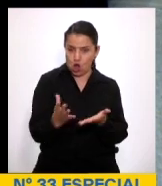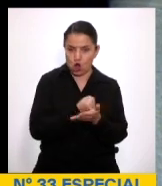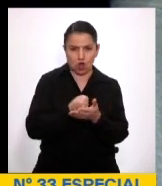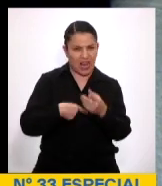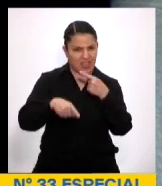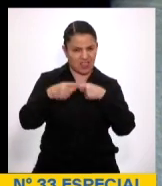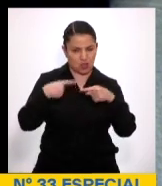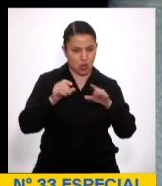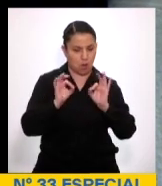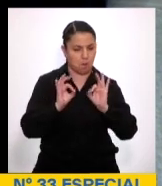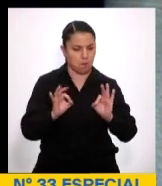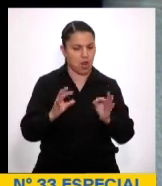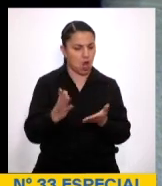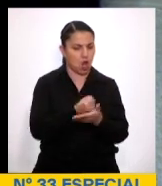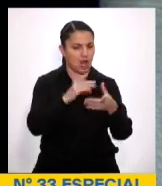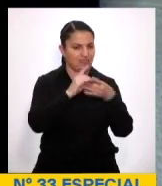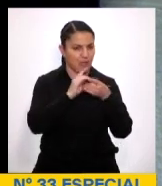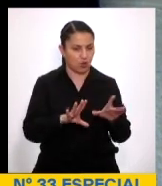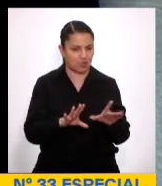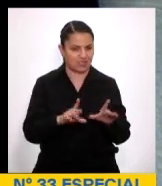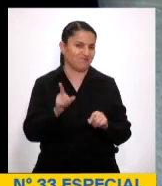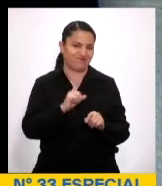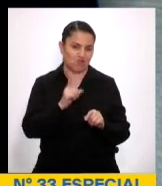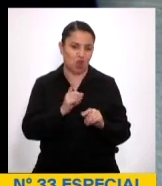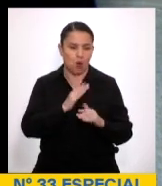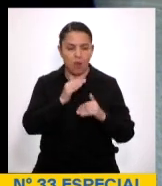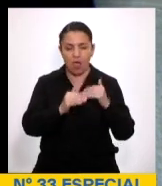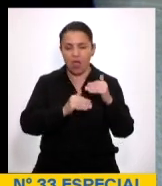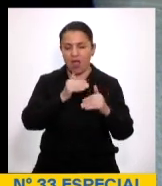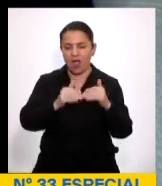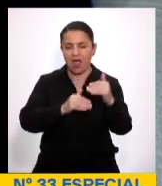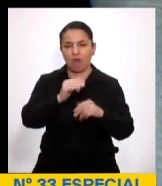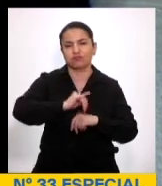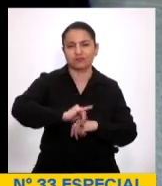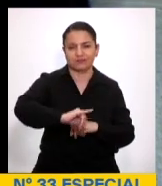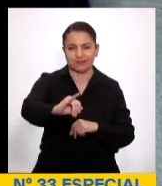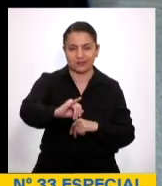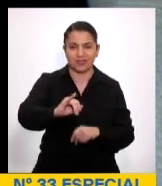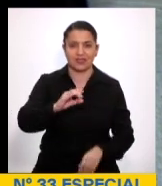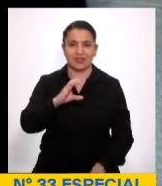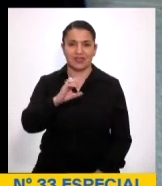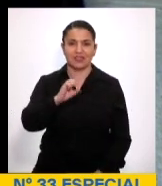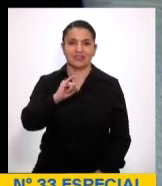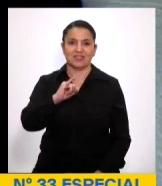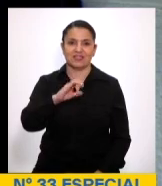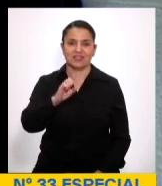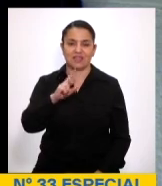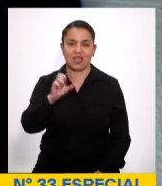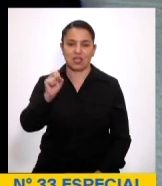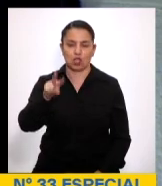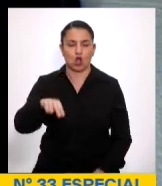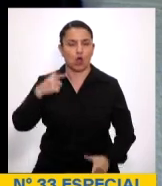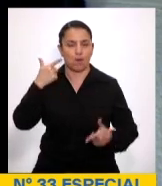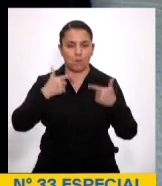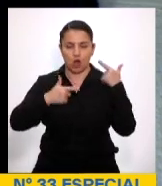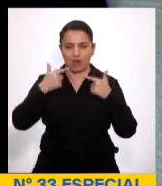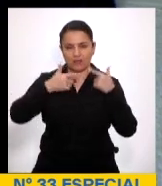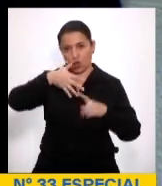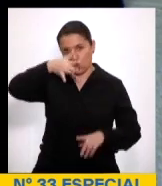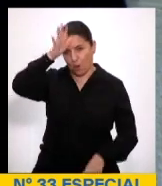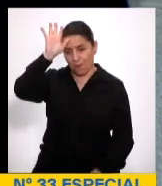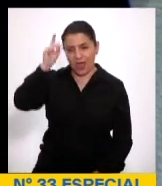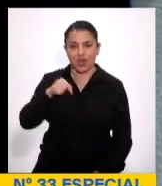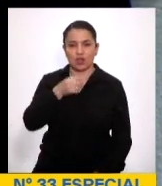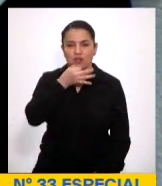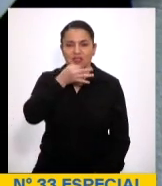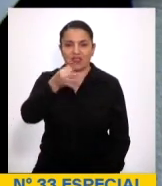determinado sino más bien un permanente andar cicerón el gran político y filósofo Romano decía la